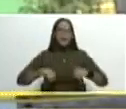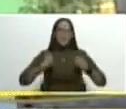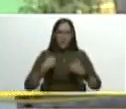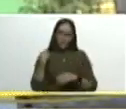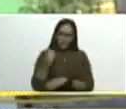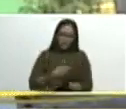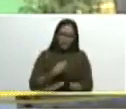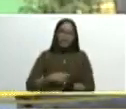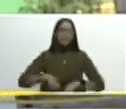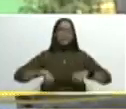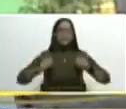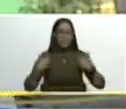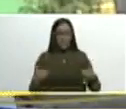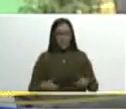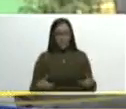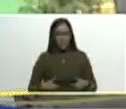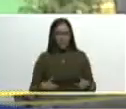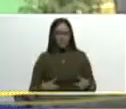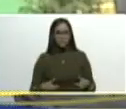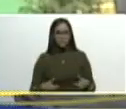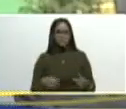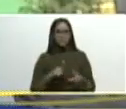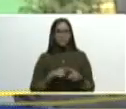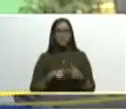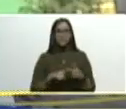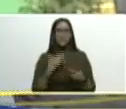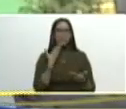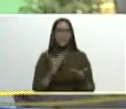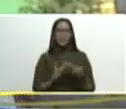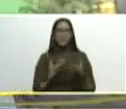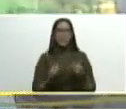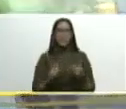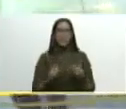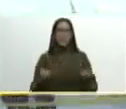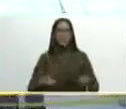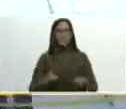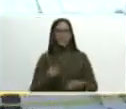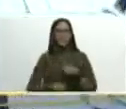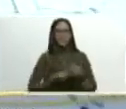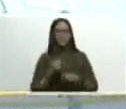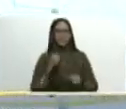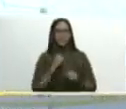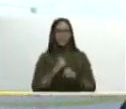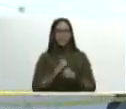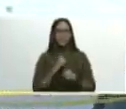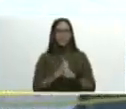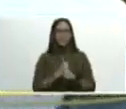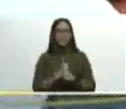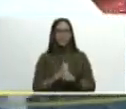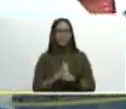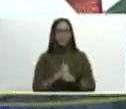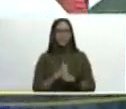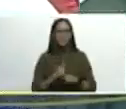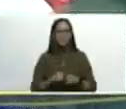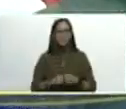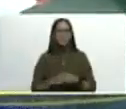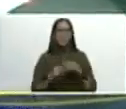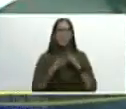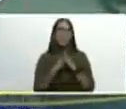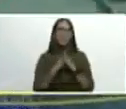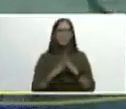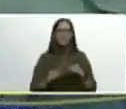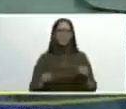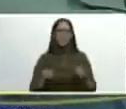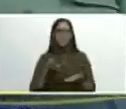más esfuerzo. Así que agradezco mucho el esfuerzo que se está haciendo, el trabajo que se está haciendo en todos